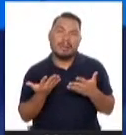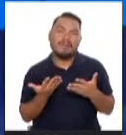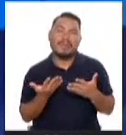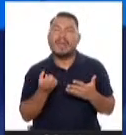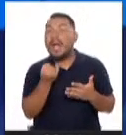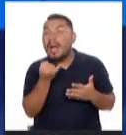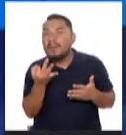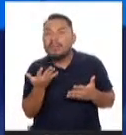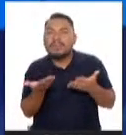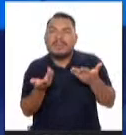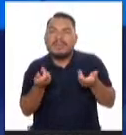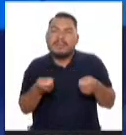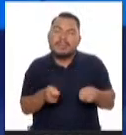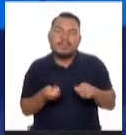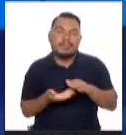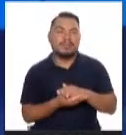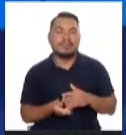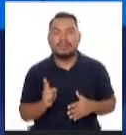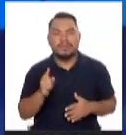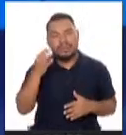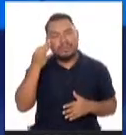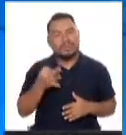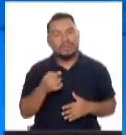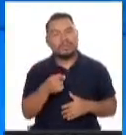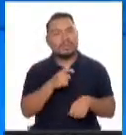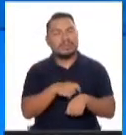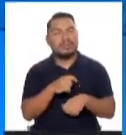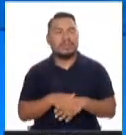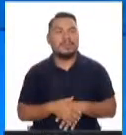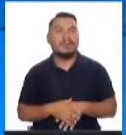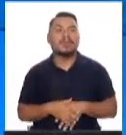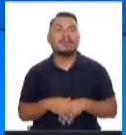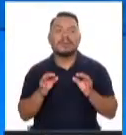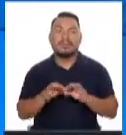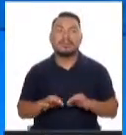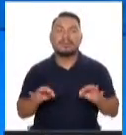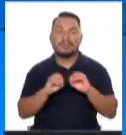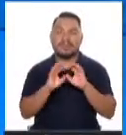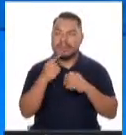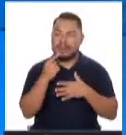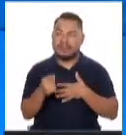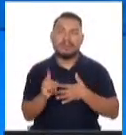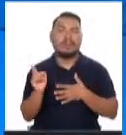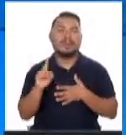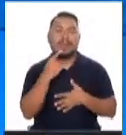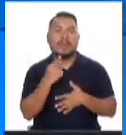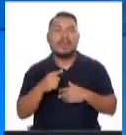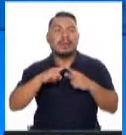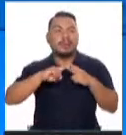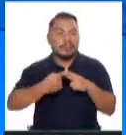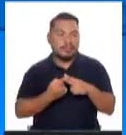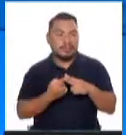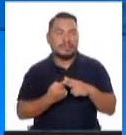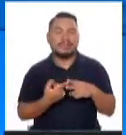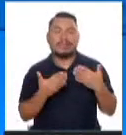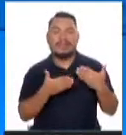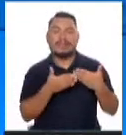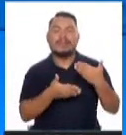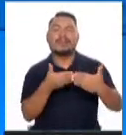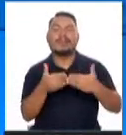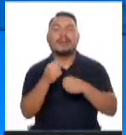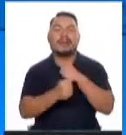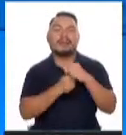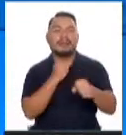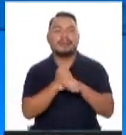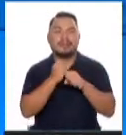Tal vez. No estoy seguro en los tiempos. Porque eso es importante aclarar. Es decir, no es que empieza a correr, digamos, los años